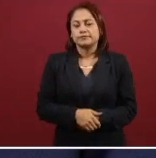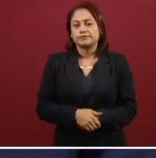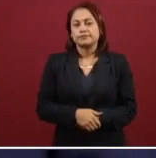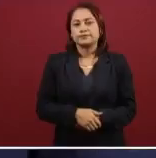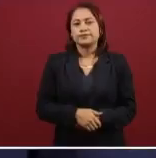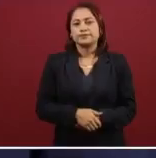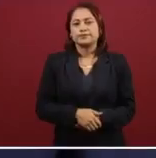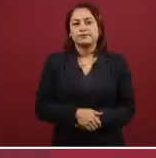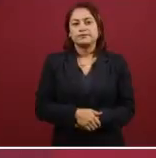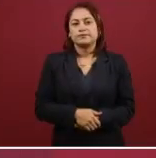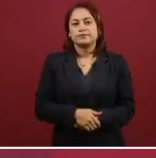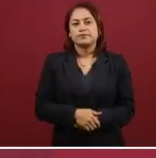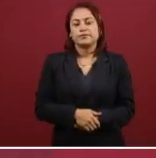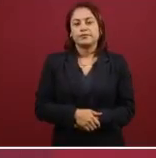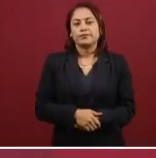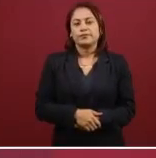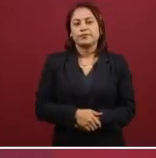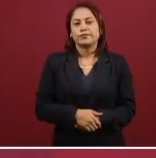No va a haber